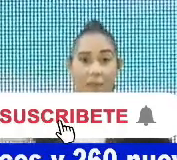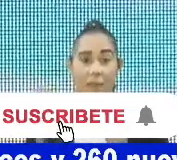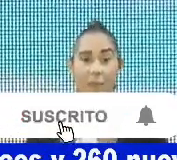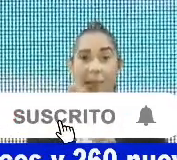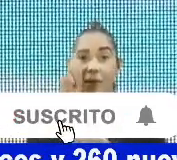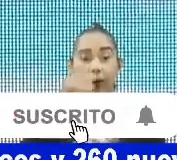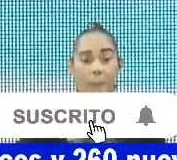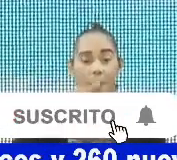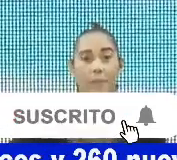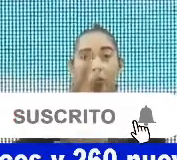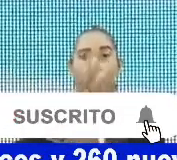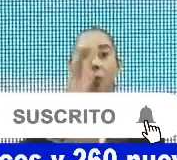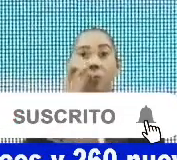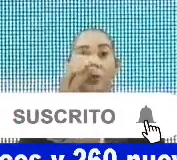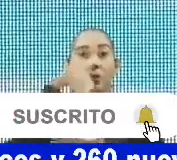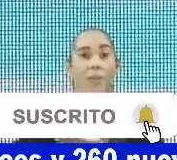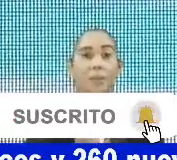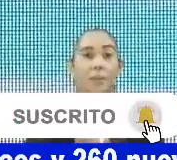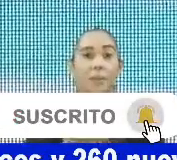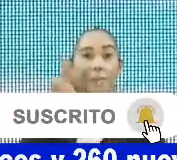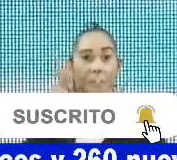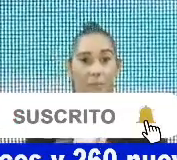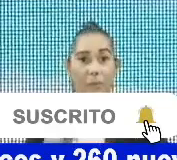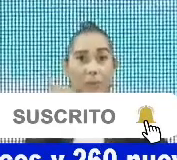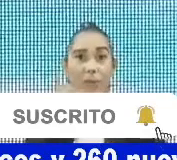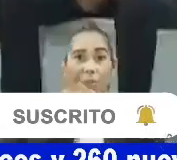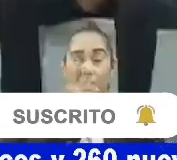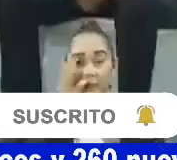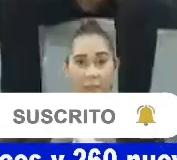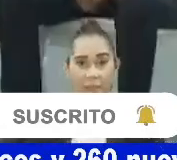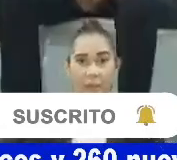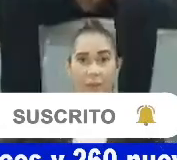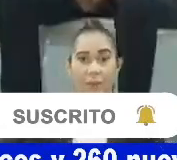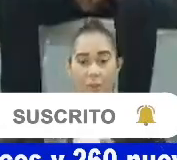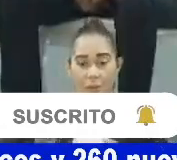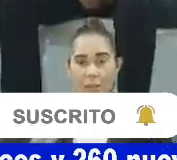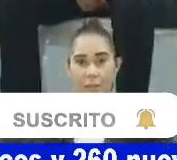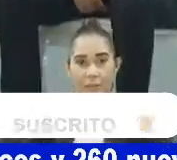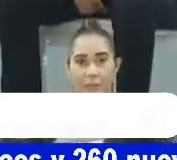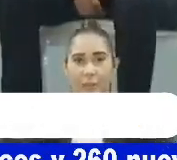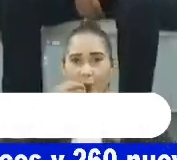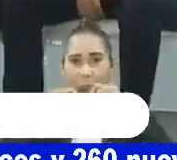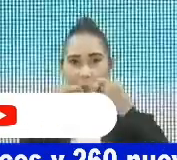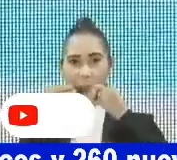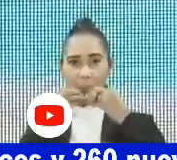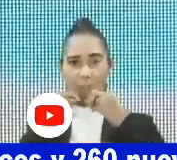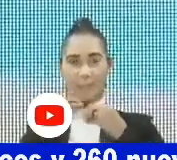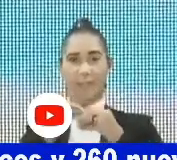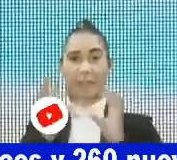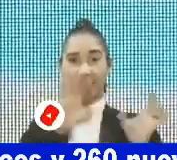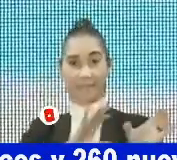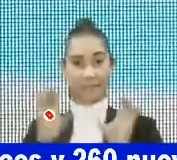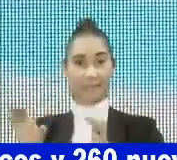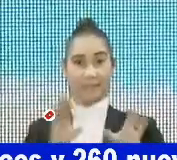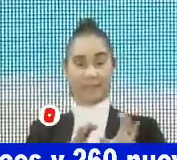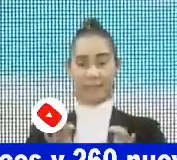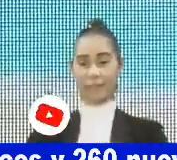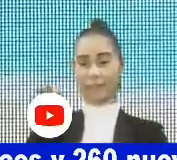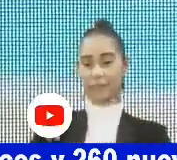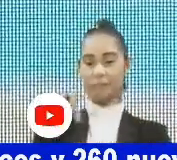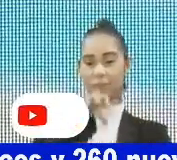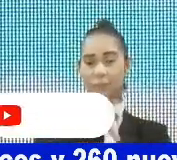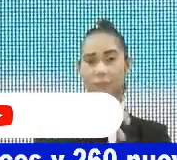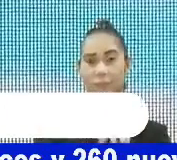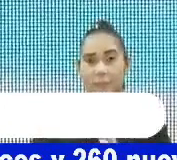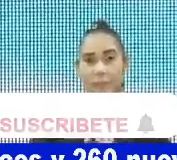de 1.400.000 dominicanos con el tradicional buffet navideño y que fueron distribuidos a